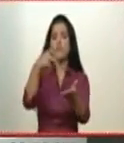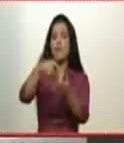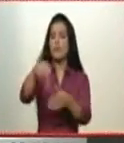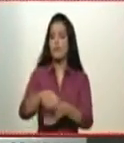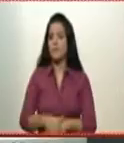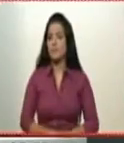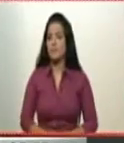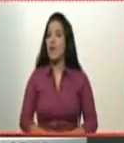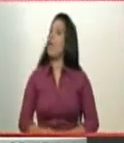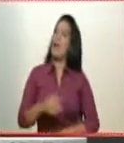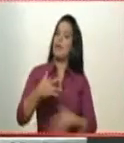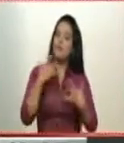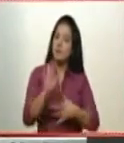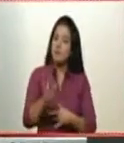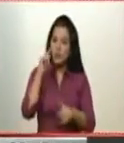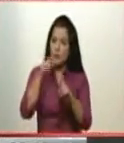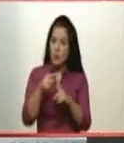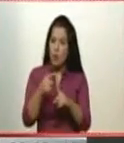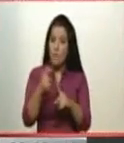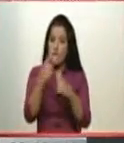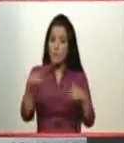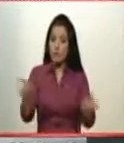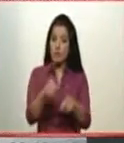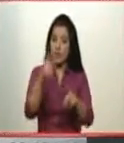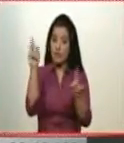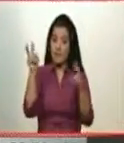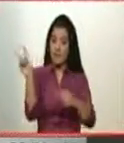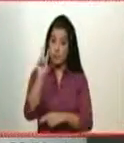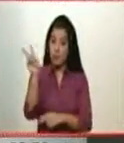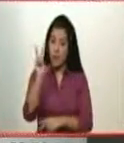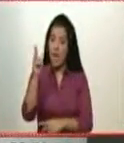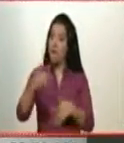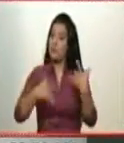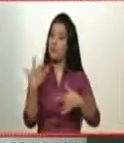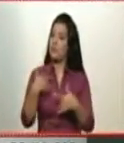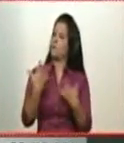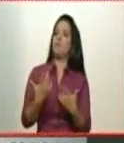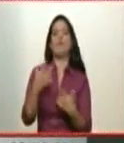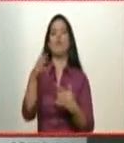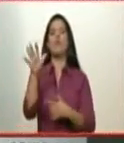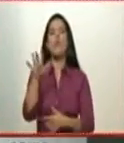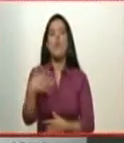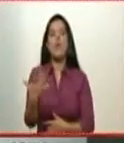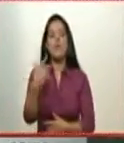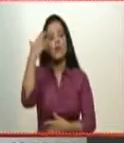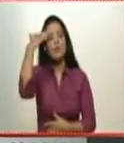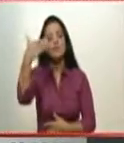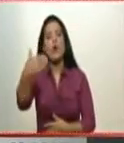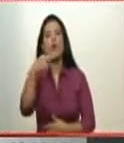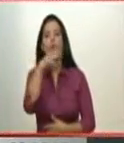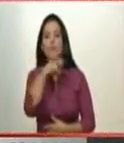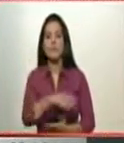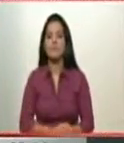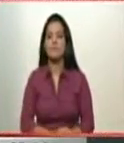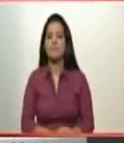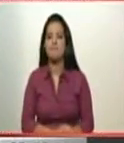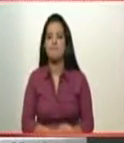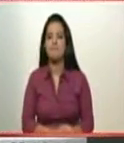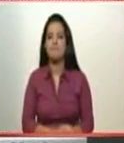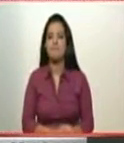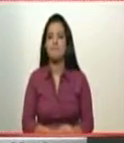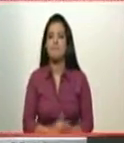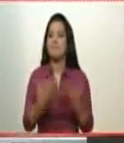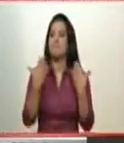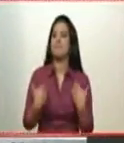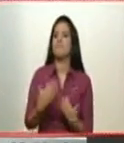preámbulo de la Feria Internacional de la Música de Venezuela, evento que se desarrollará en octubre. Para nosotros es muy difícil que